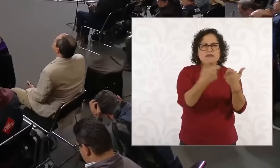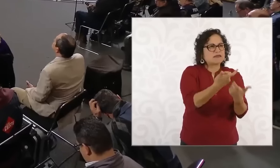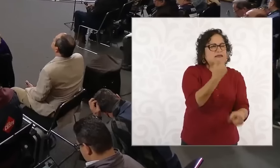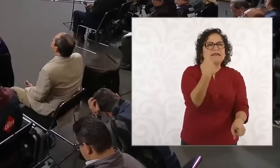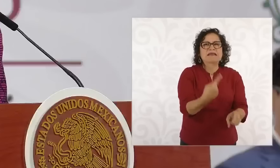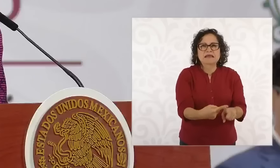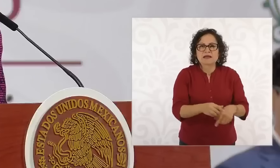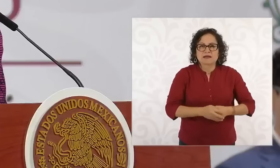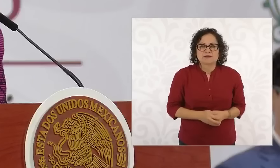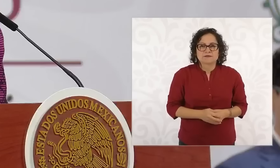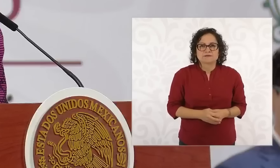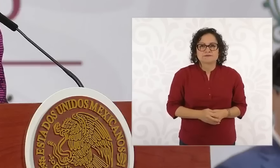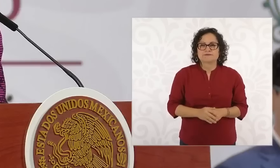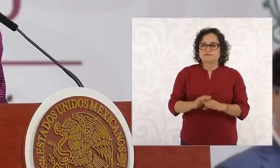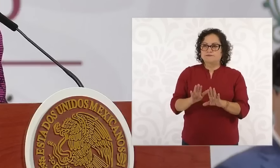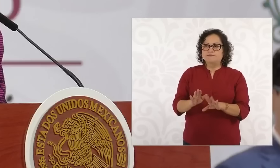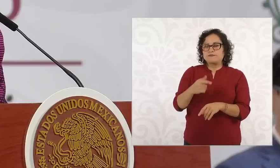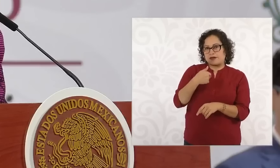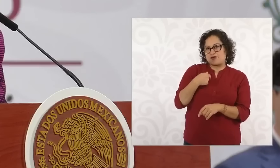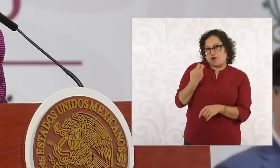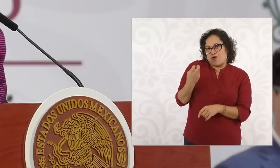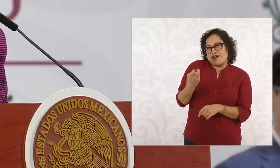hice justamente en la mañanera.